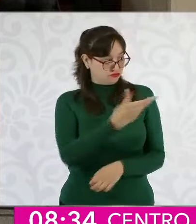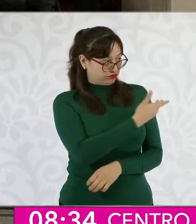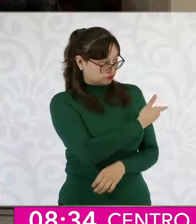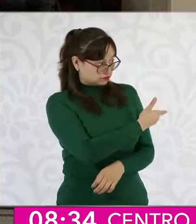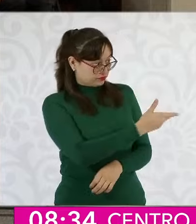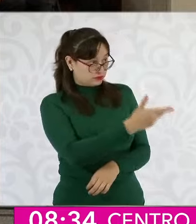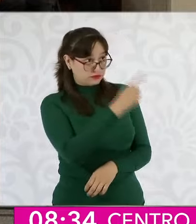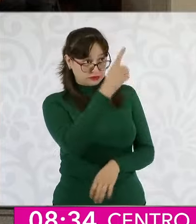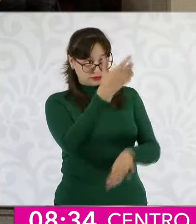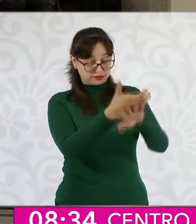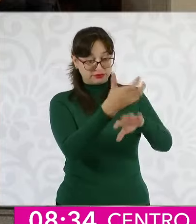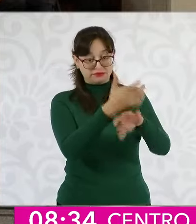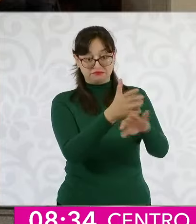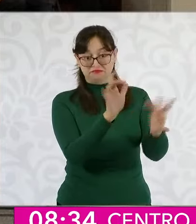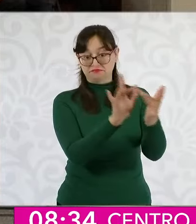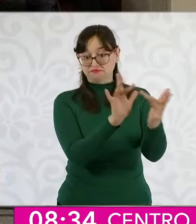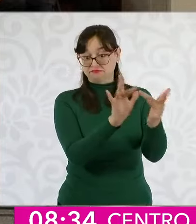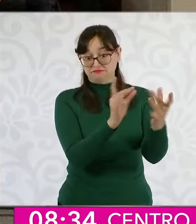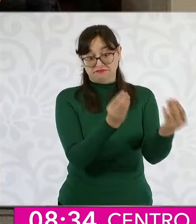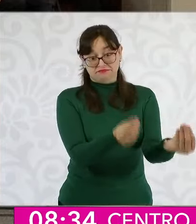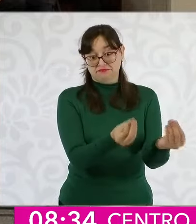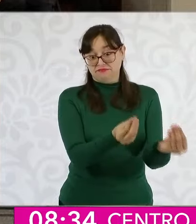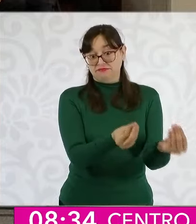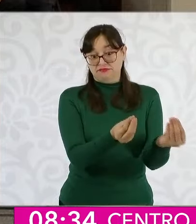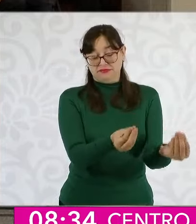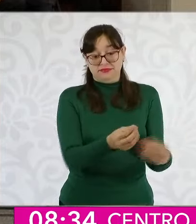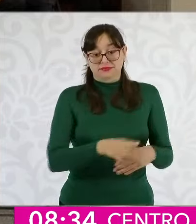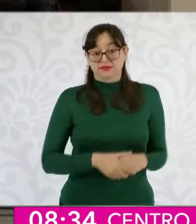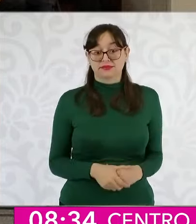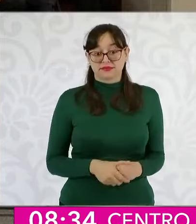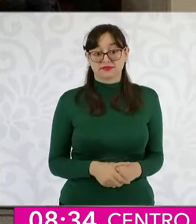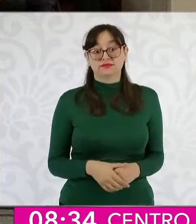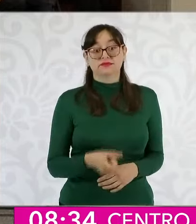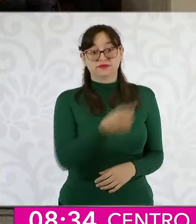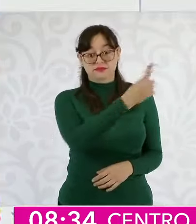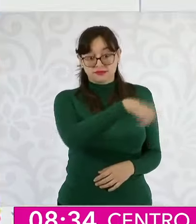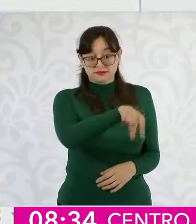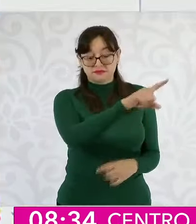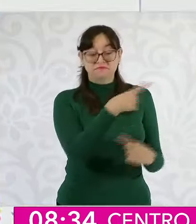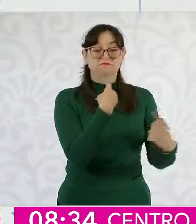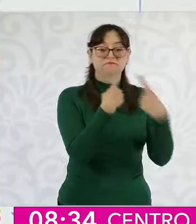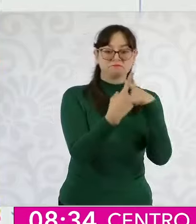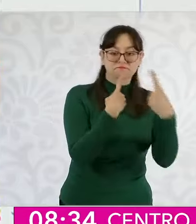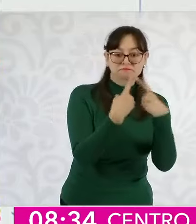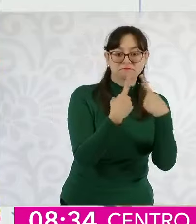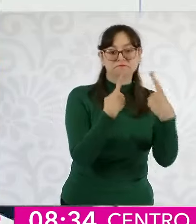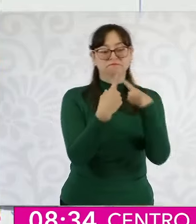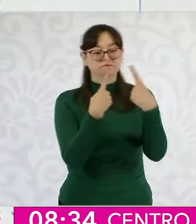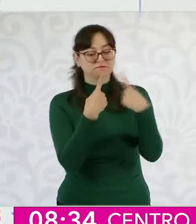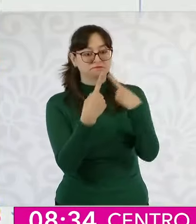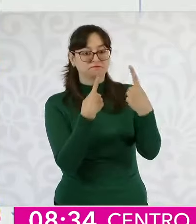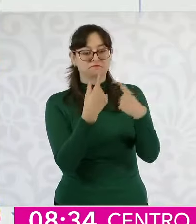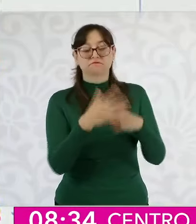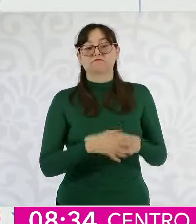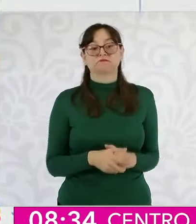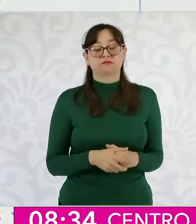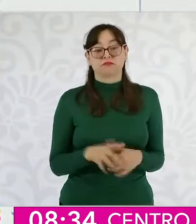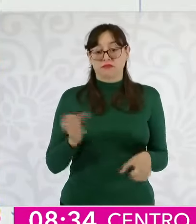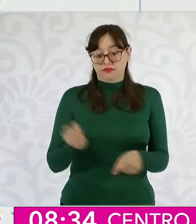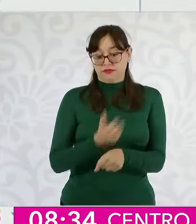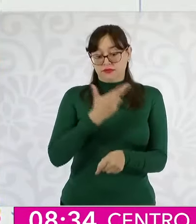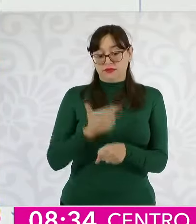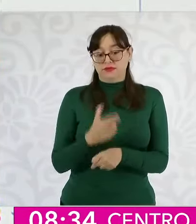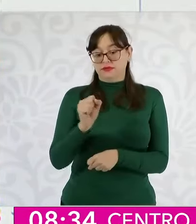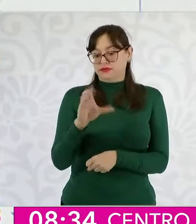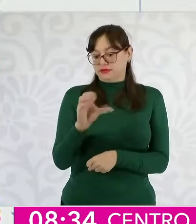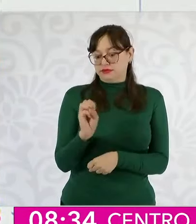Estados Unidos. Entonces, ellos están en mucho diálogo con empresarios. El secretario de Economía